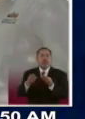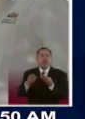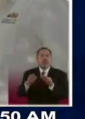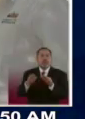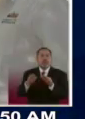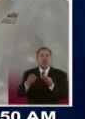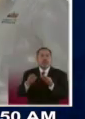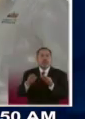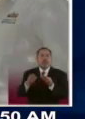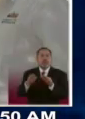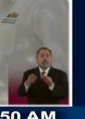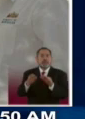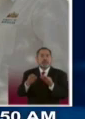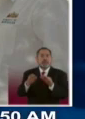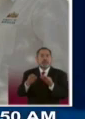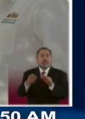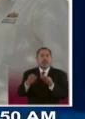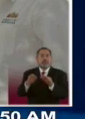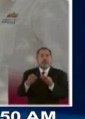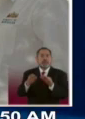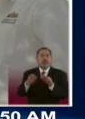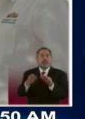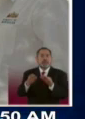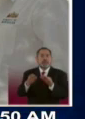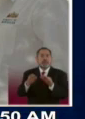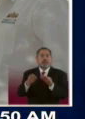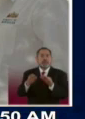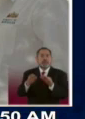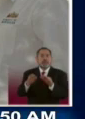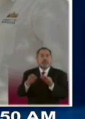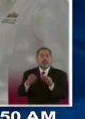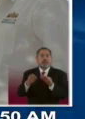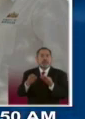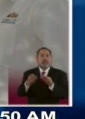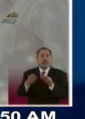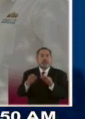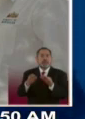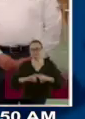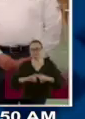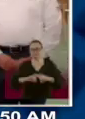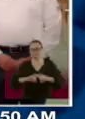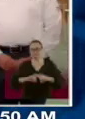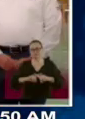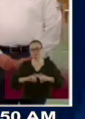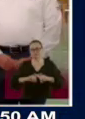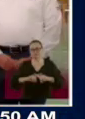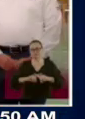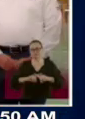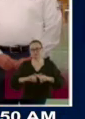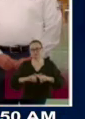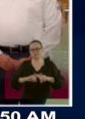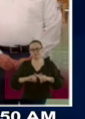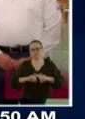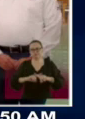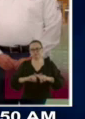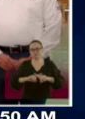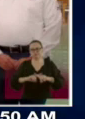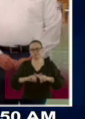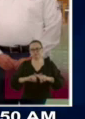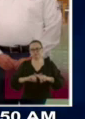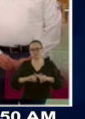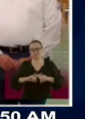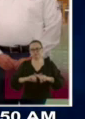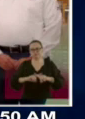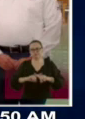con Francisco I. Madero, lo que pues tiene como propósito equipararse a ese personaje. En otros materiales se ve al titular de Fonatur,